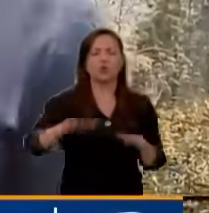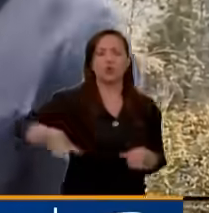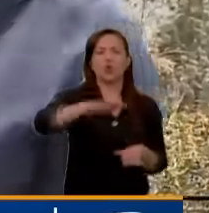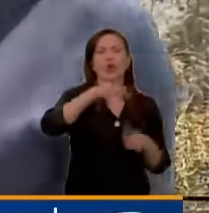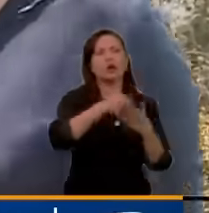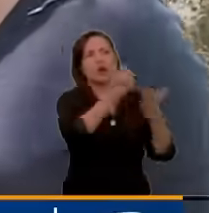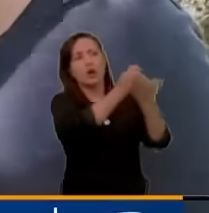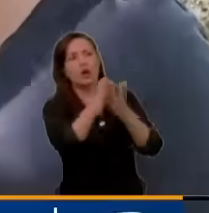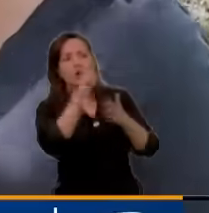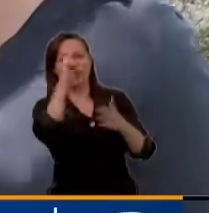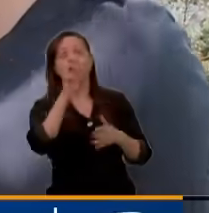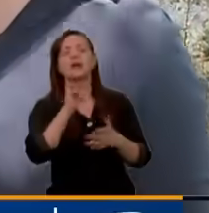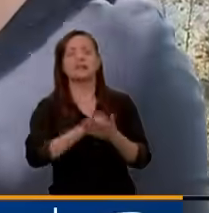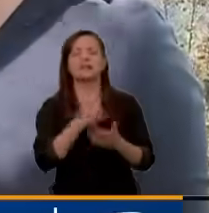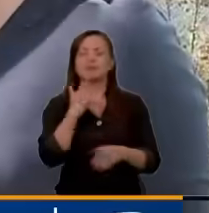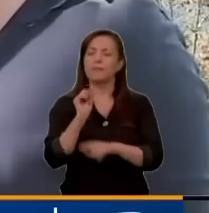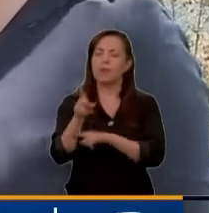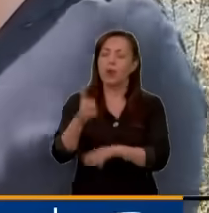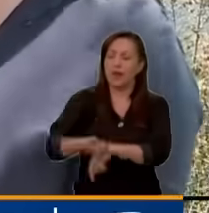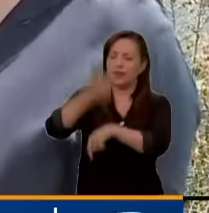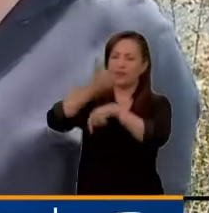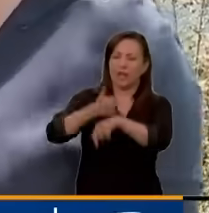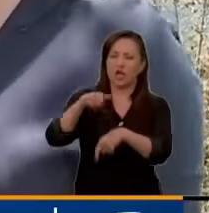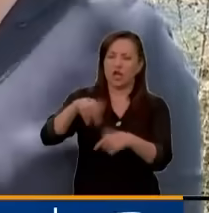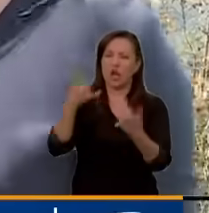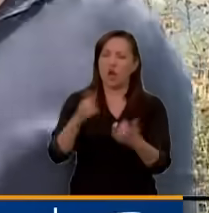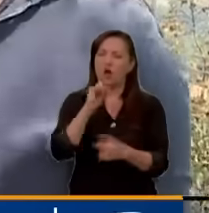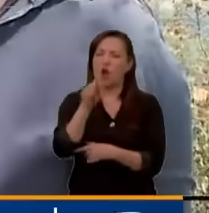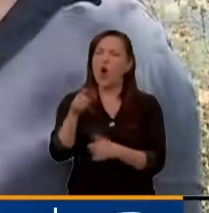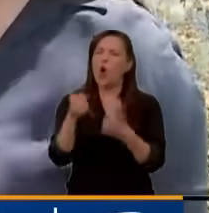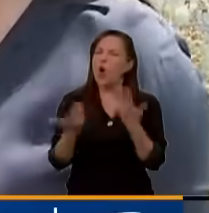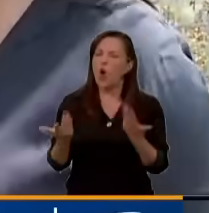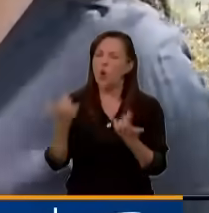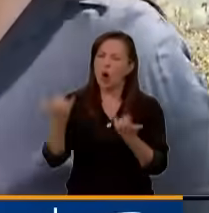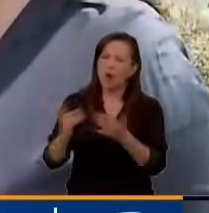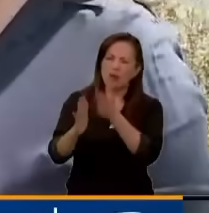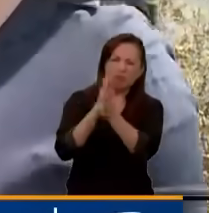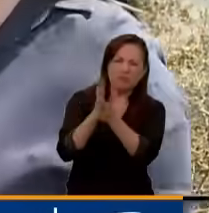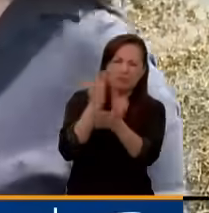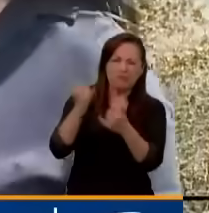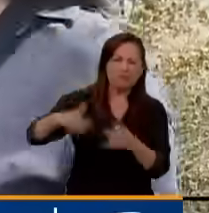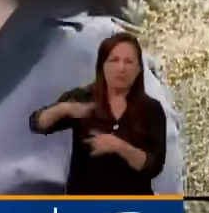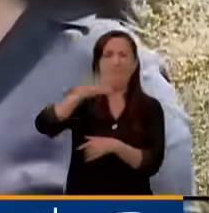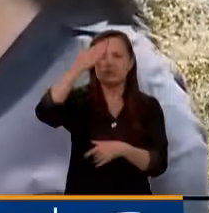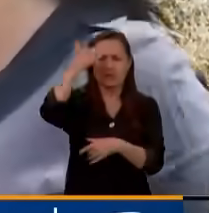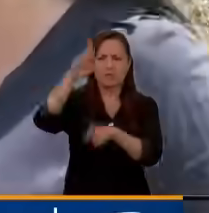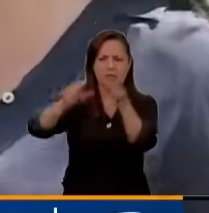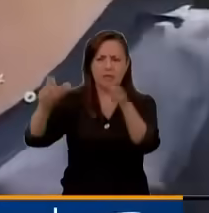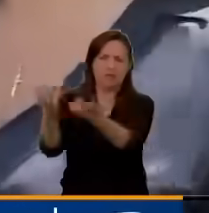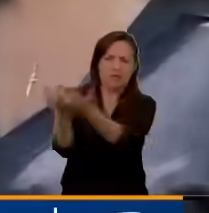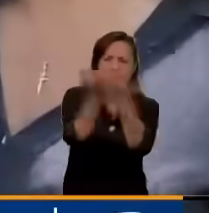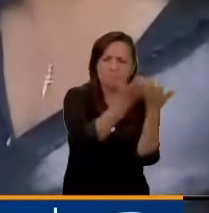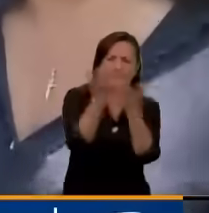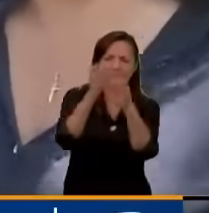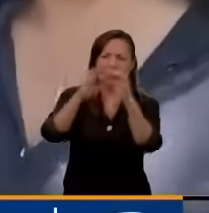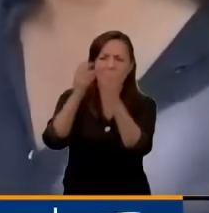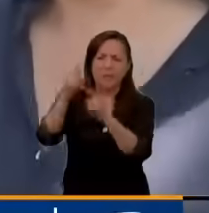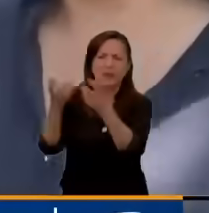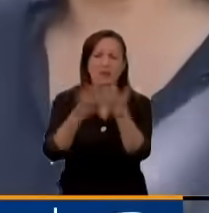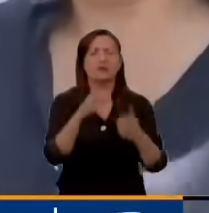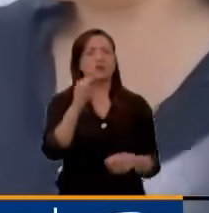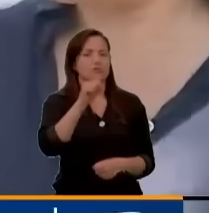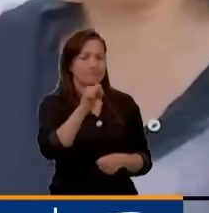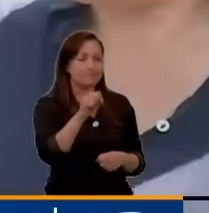le preguntamos al director de gestión del riesgo de Santander, ¿cuál es el reporte? Sabemos que se han evacuado algunas personas, familias de la zona. Bueno, sí, tenemos